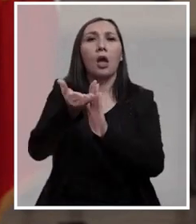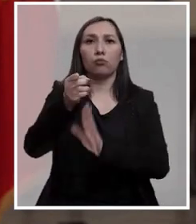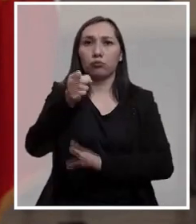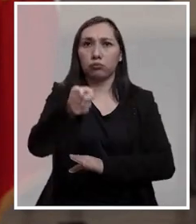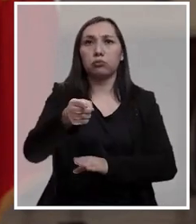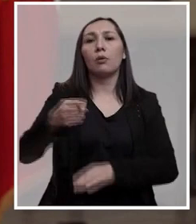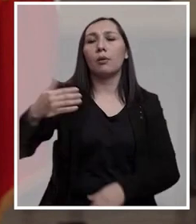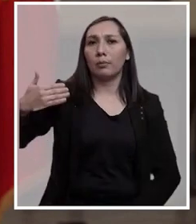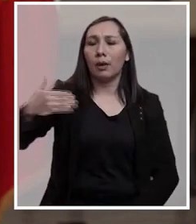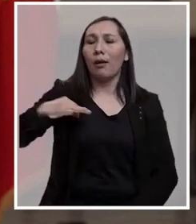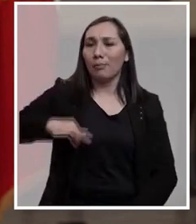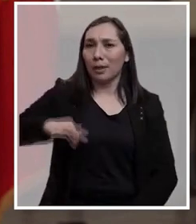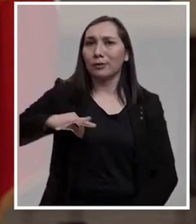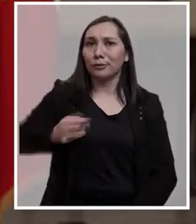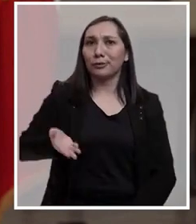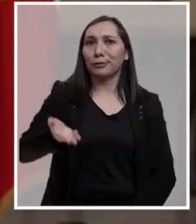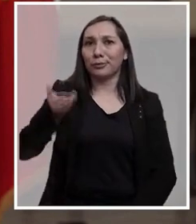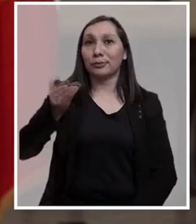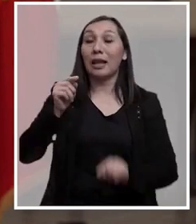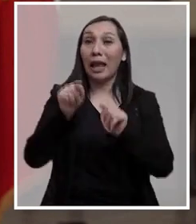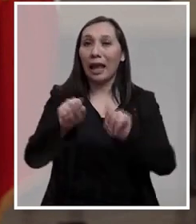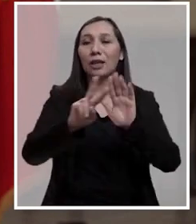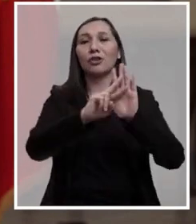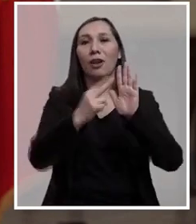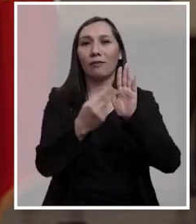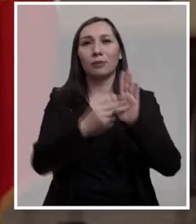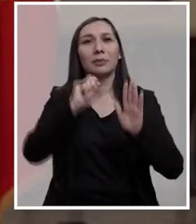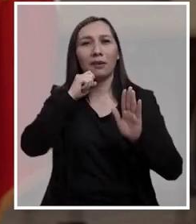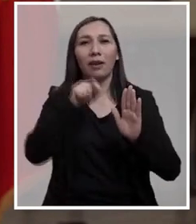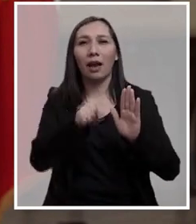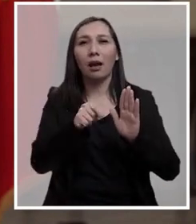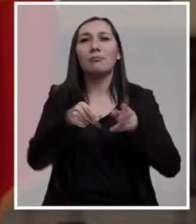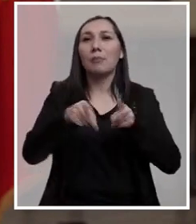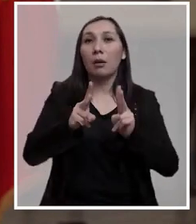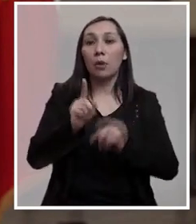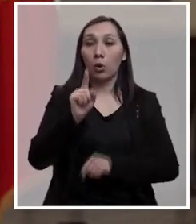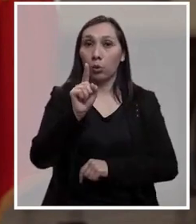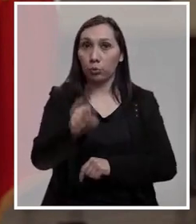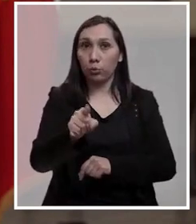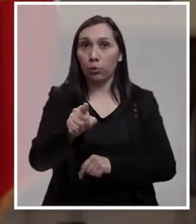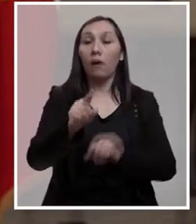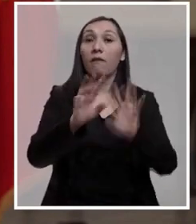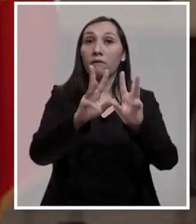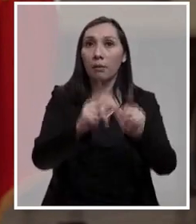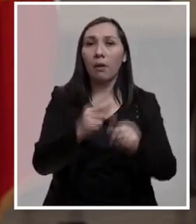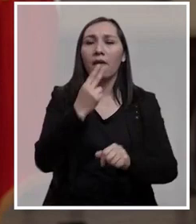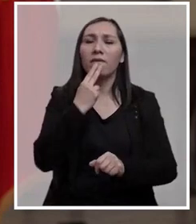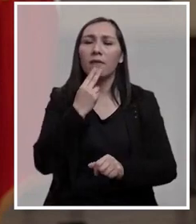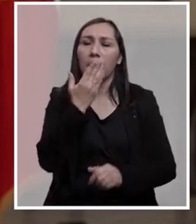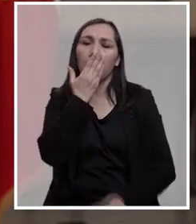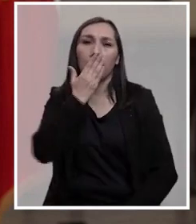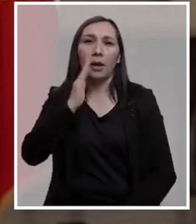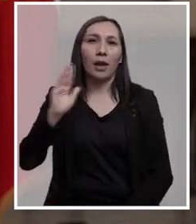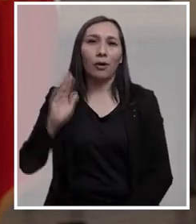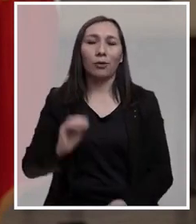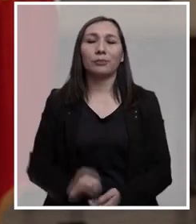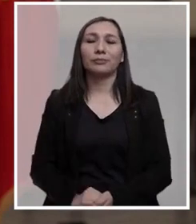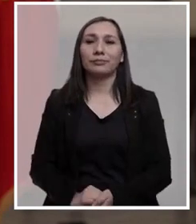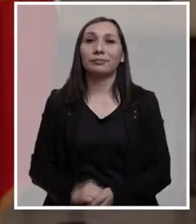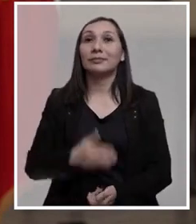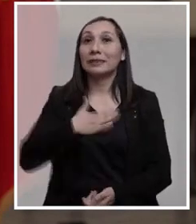suspensiones eso es esta reforma que permitirá que tú y tu familia vivan mejor